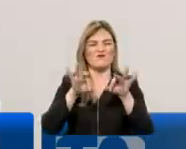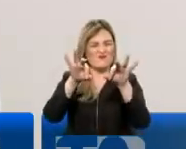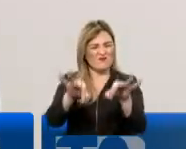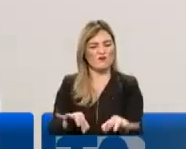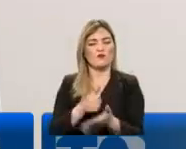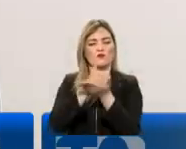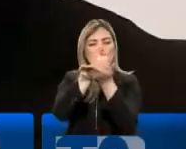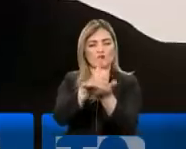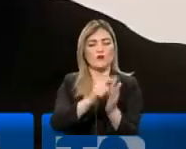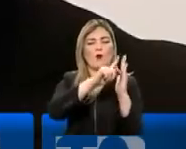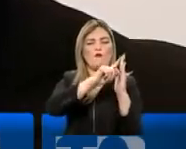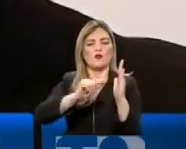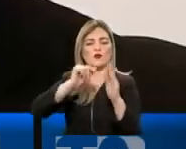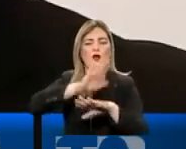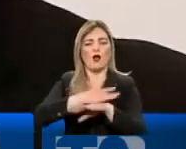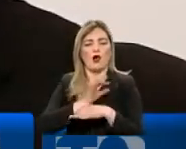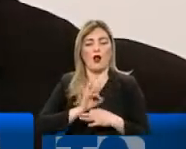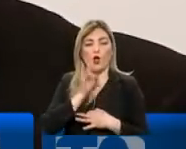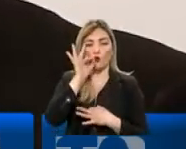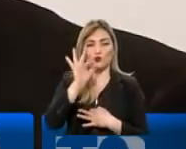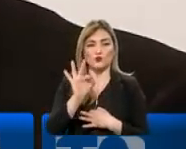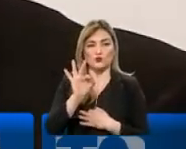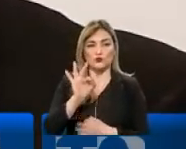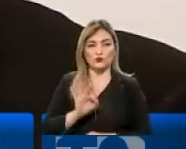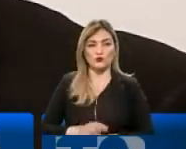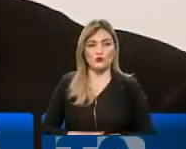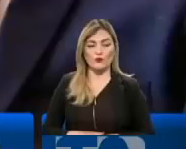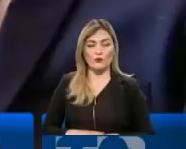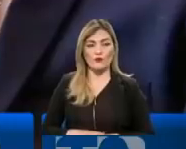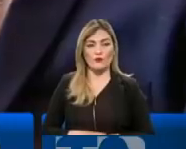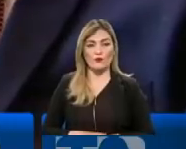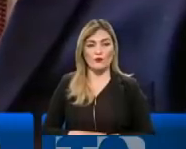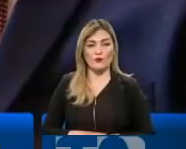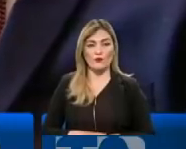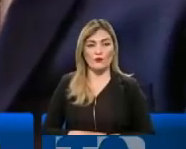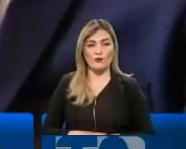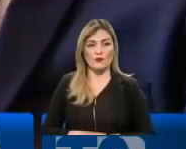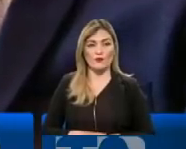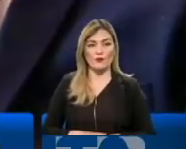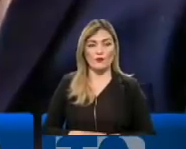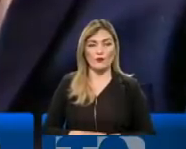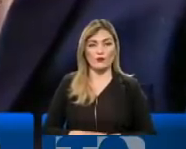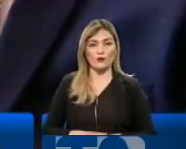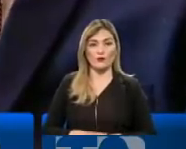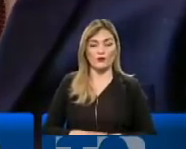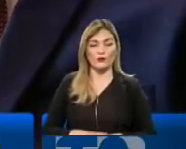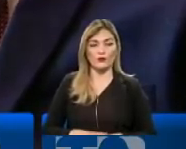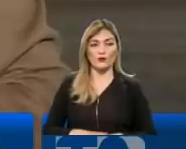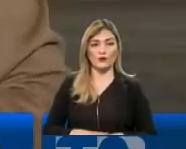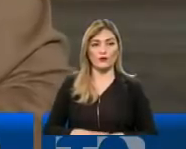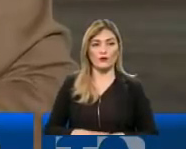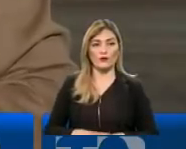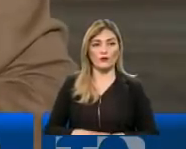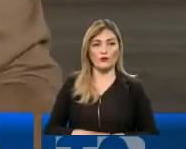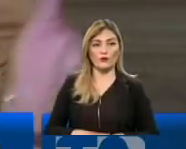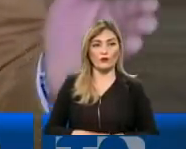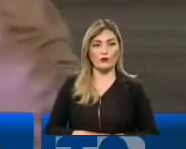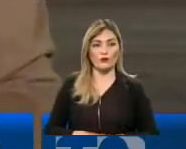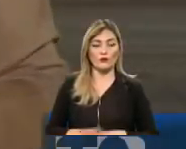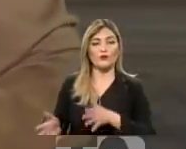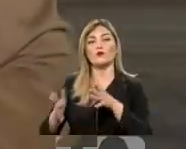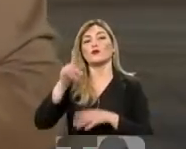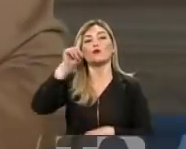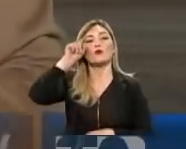de financiamiento por la pandemia del coronavirus. En Quito, Freddy Paredes, 24 horas. Hay